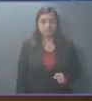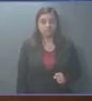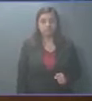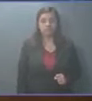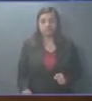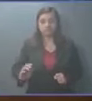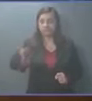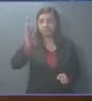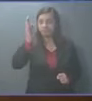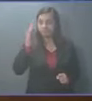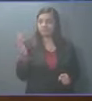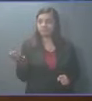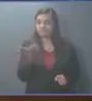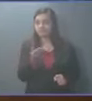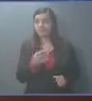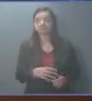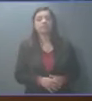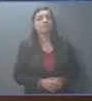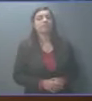Tiene la palabra, ministro.